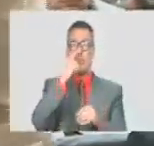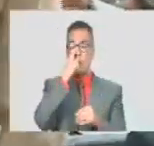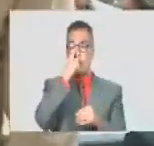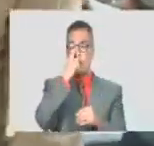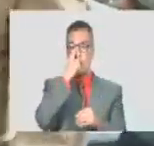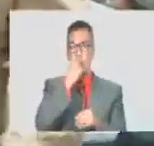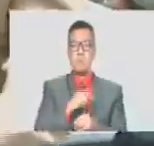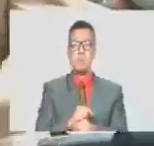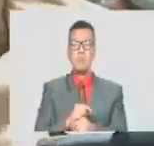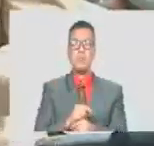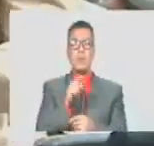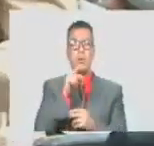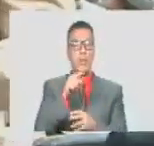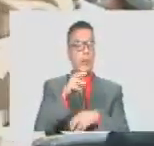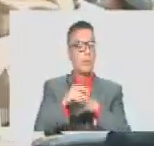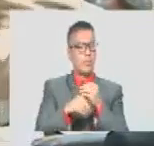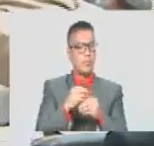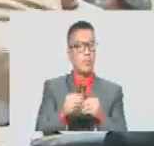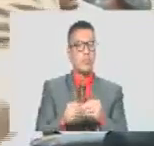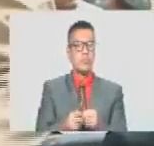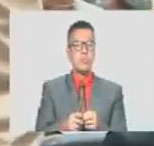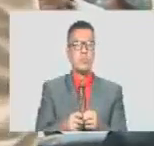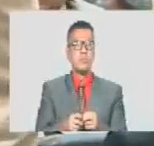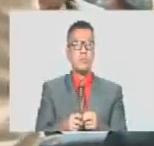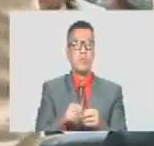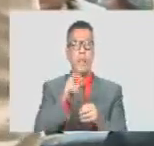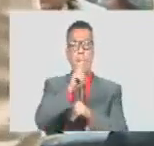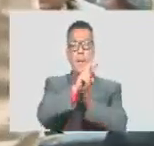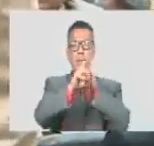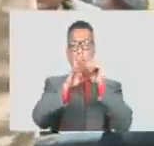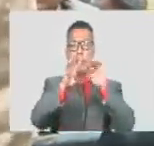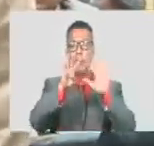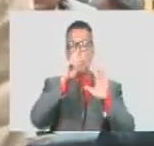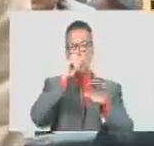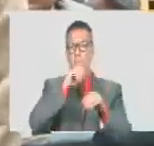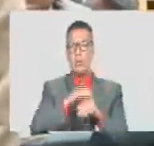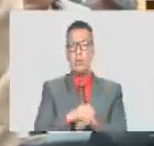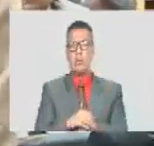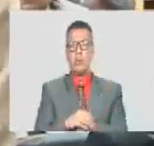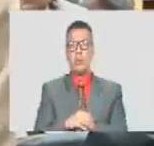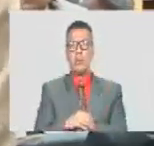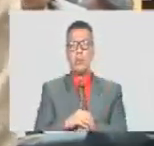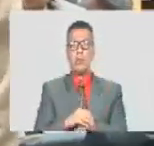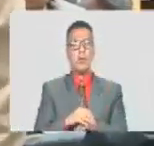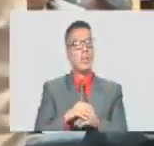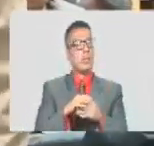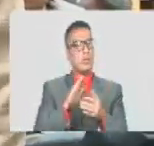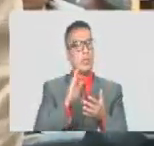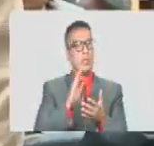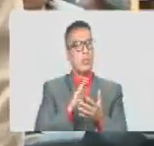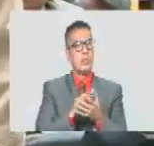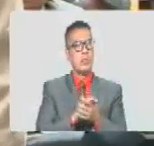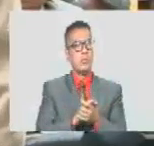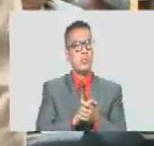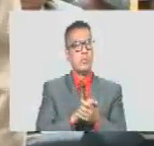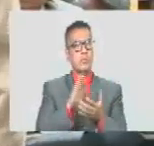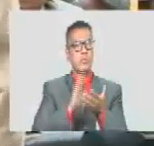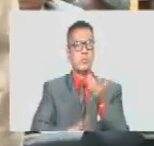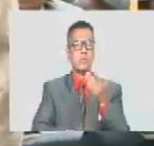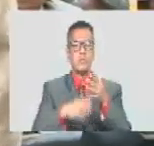la patria. Y es por eso que a 29 años de su salida de